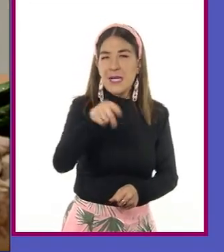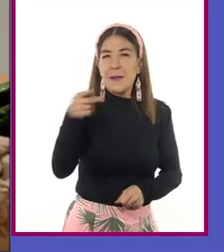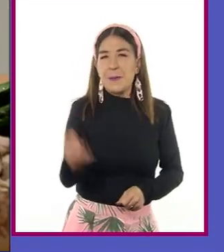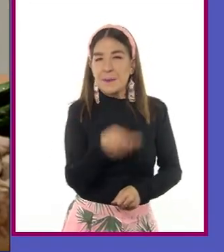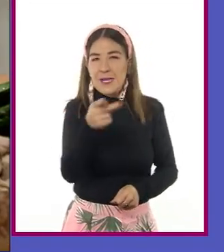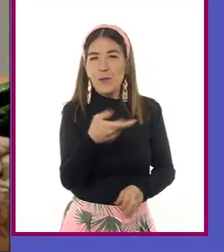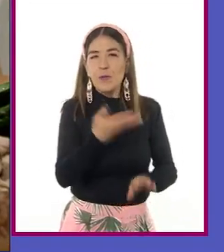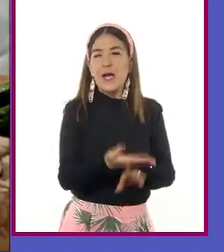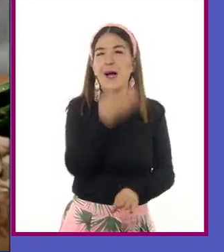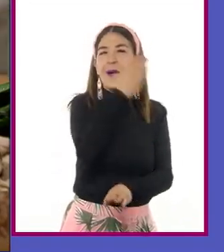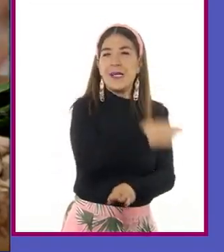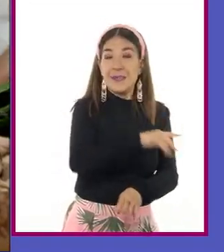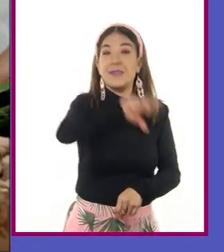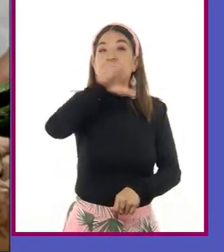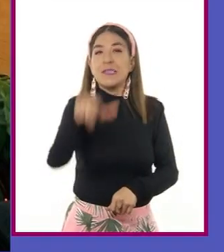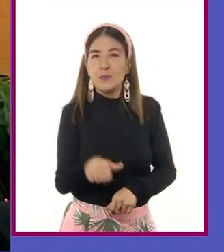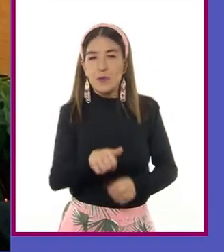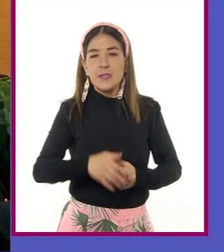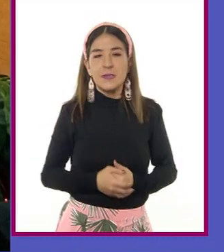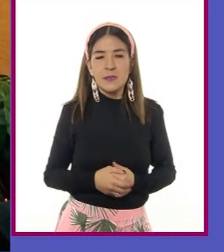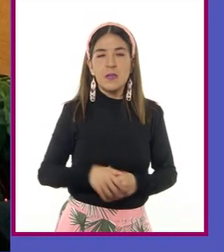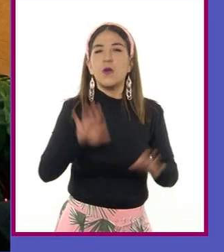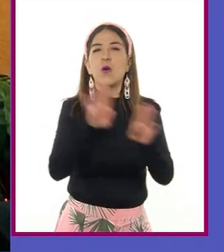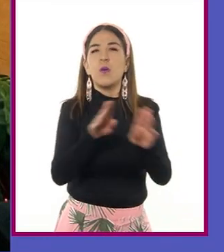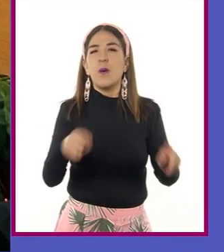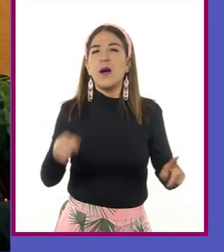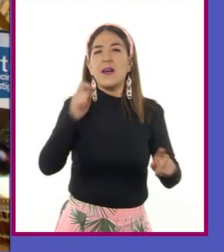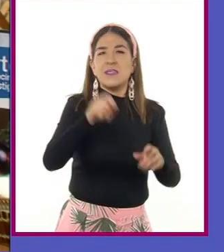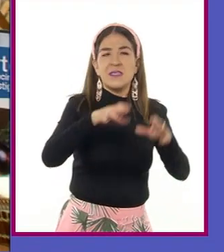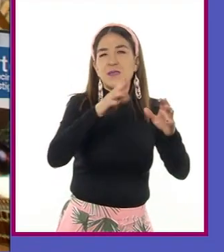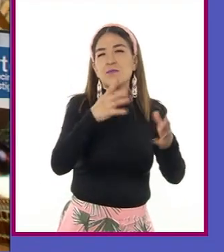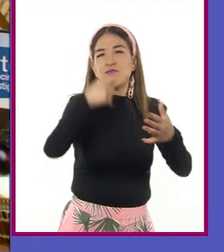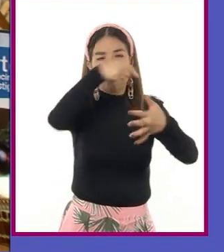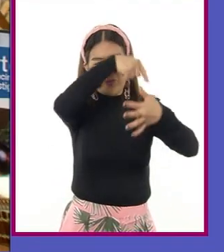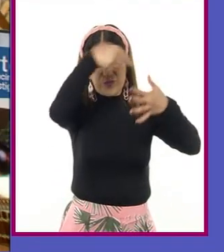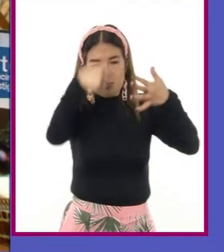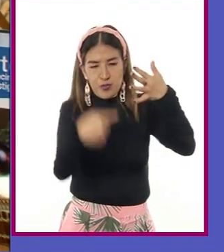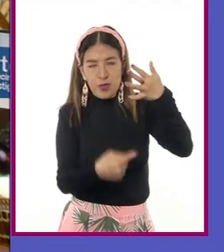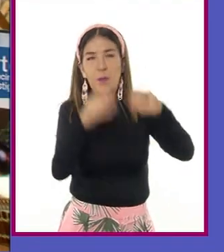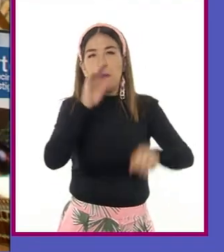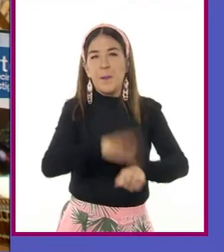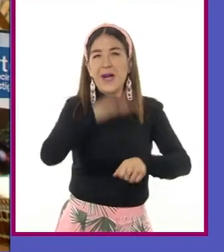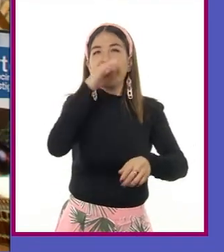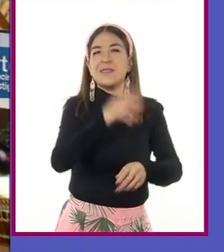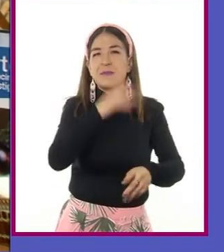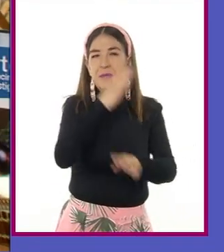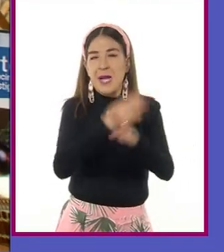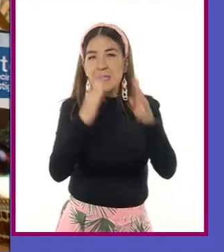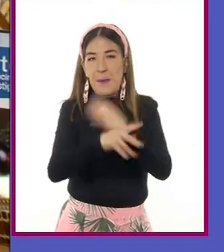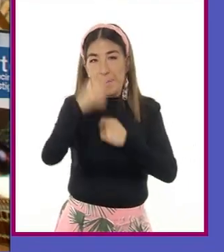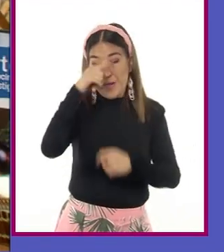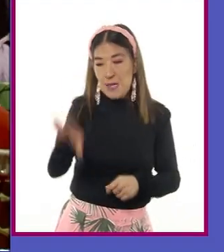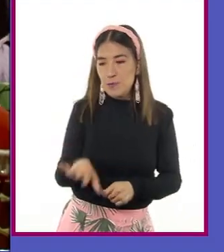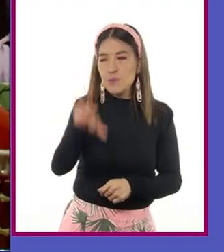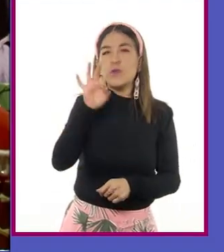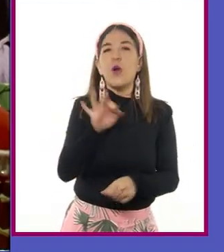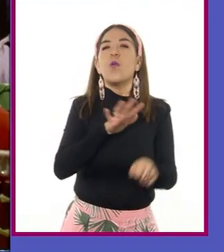preguntas anteriores y hacemos una barra con todos los ricos ingredientes que tenemos para elegir al gusto.